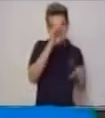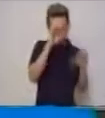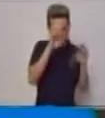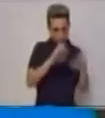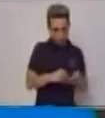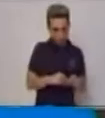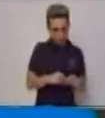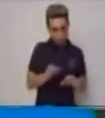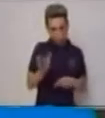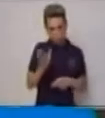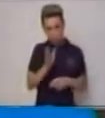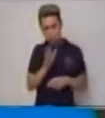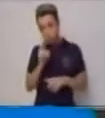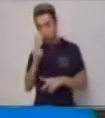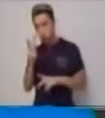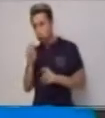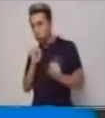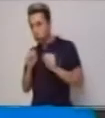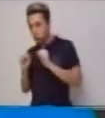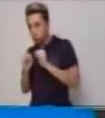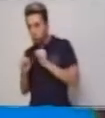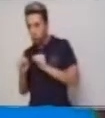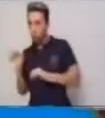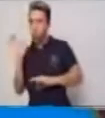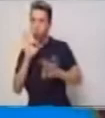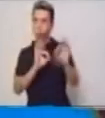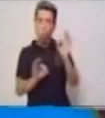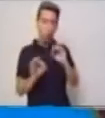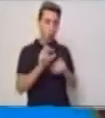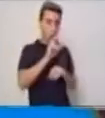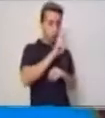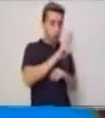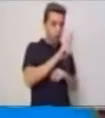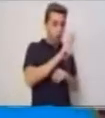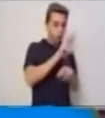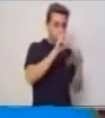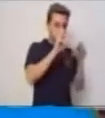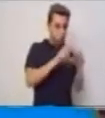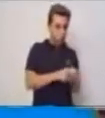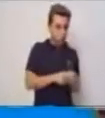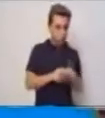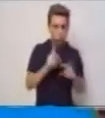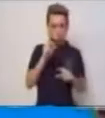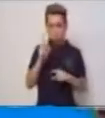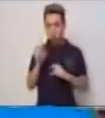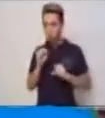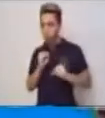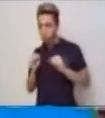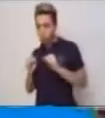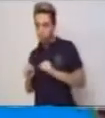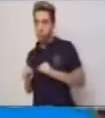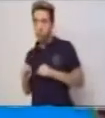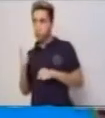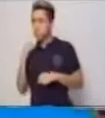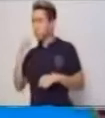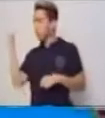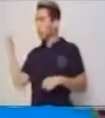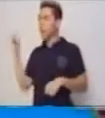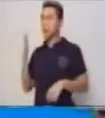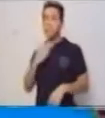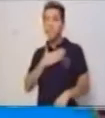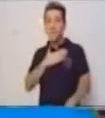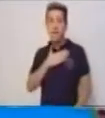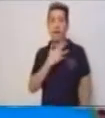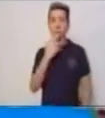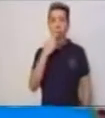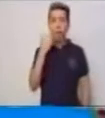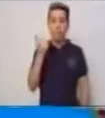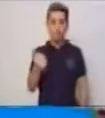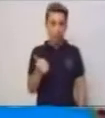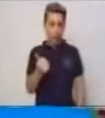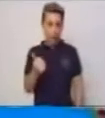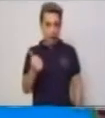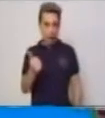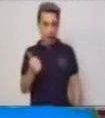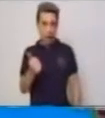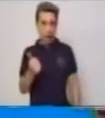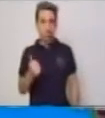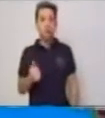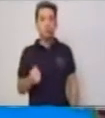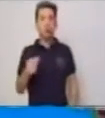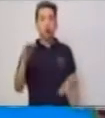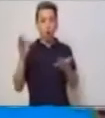ejemplo, mi hermana es una persona, cosió y planchó su falda. Y aquí hay